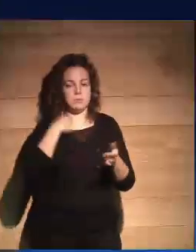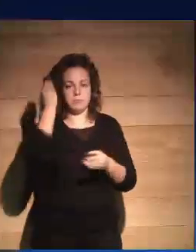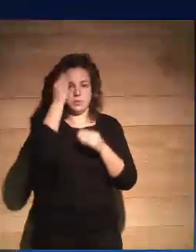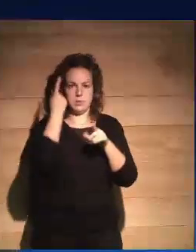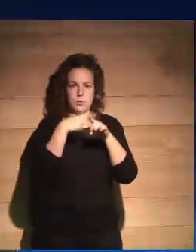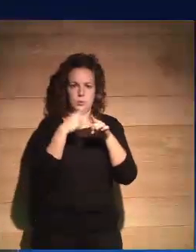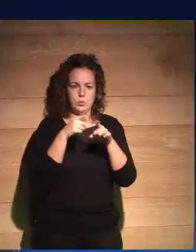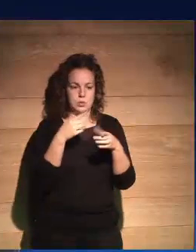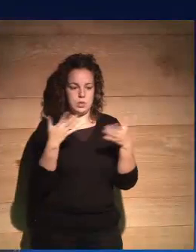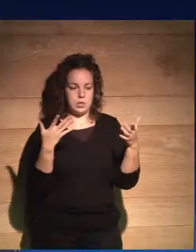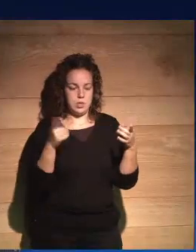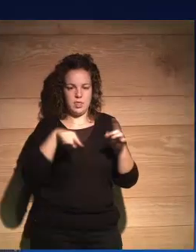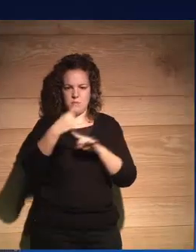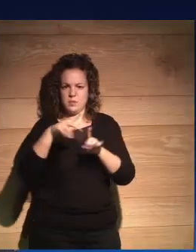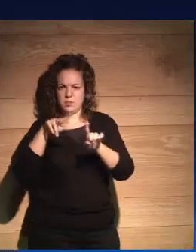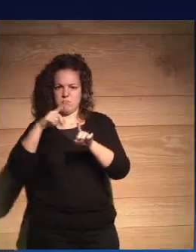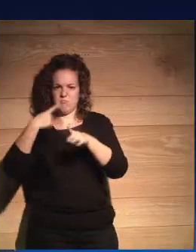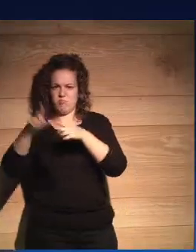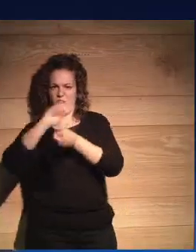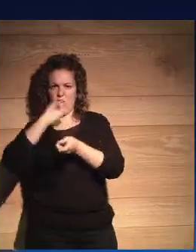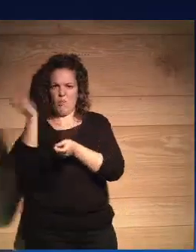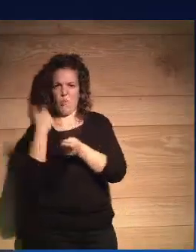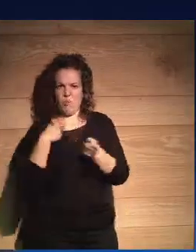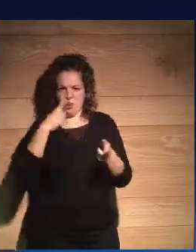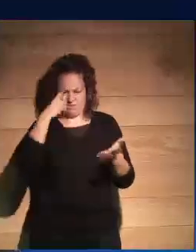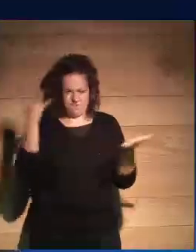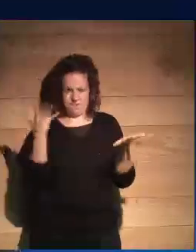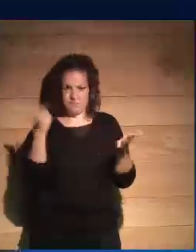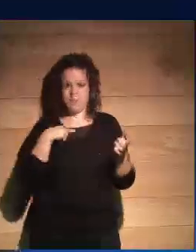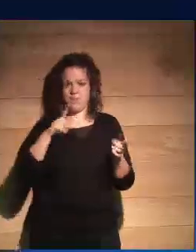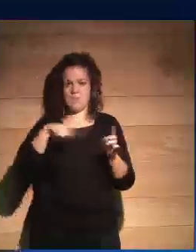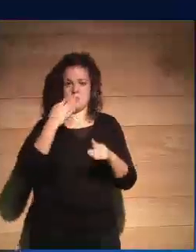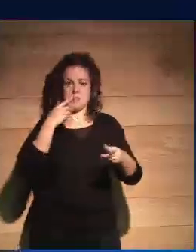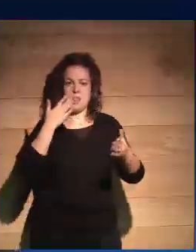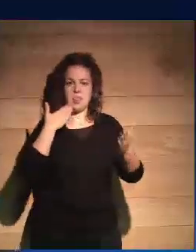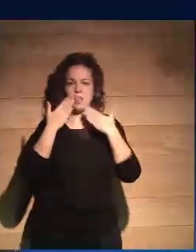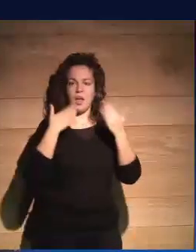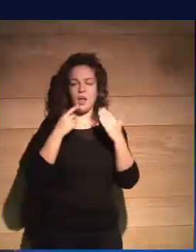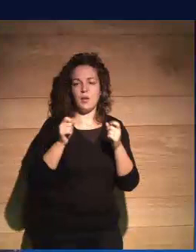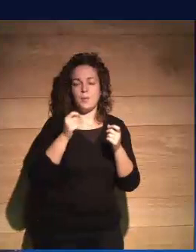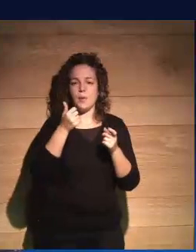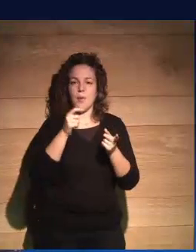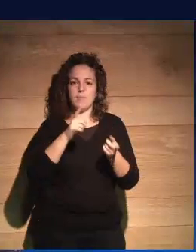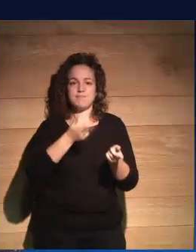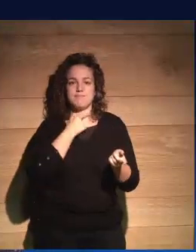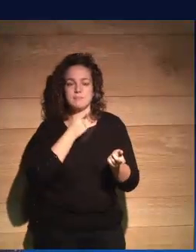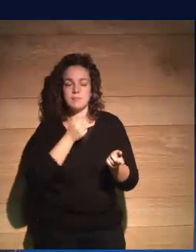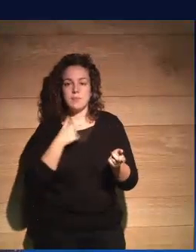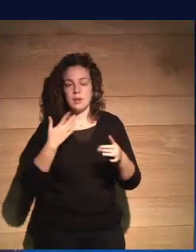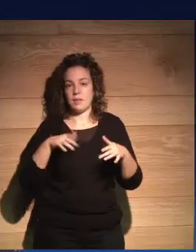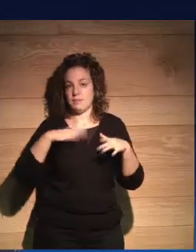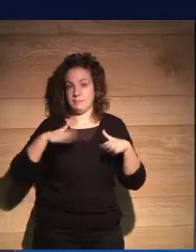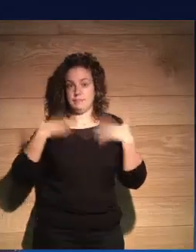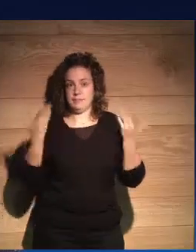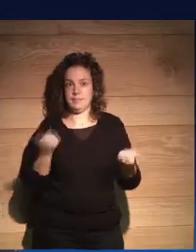que va a suceder una cosa, sucede otra. Siempre al final de los diálogos hay un giro, a veces humorístico, inesperado. Me encanta que el